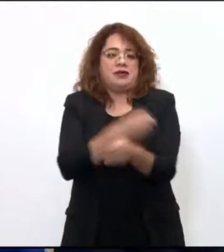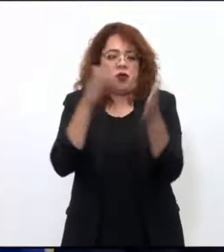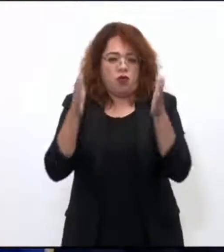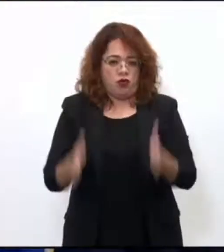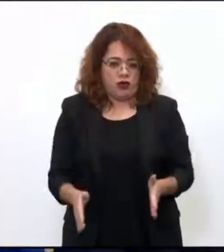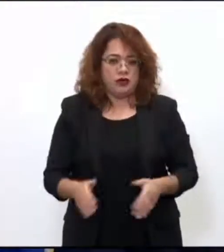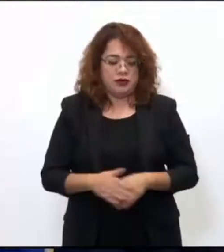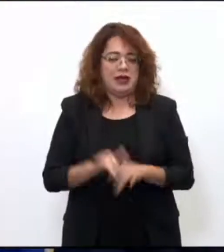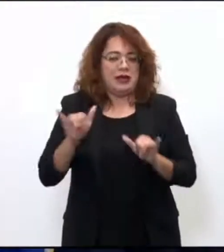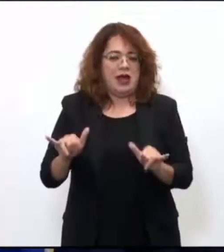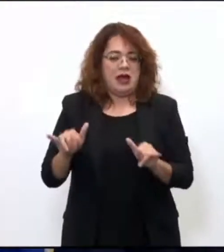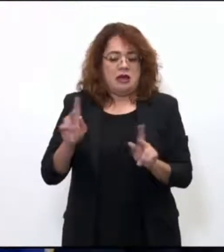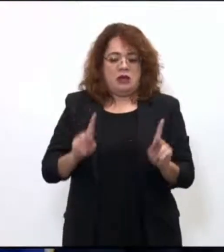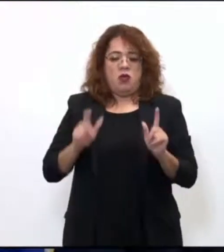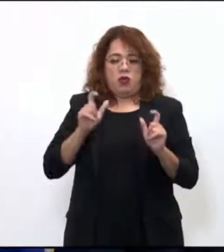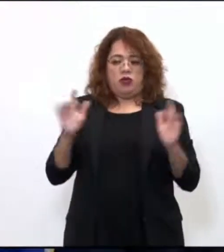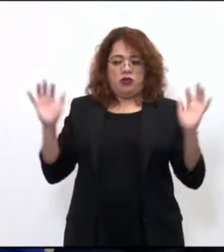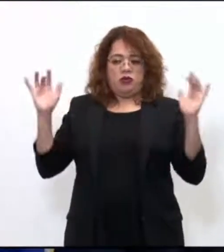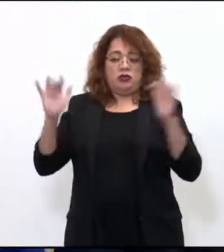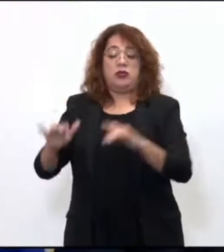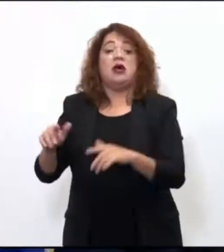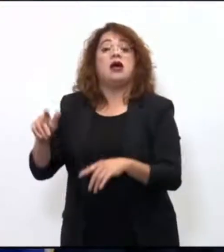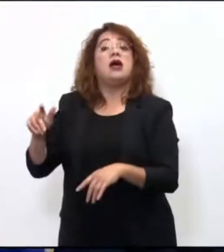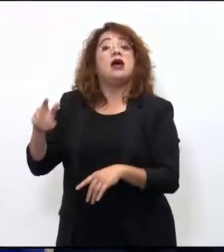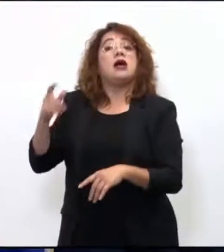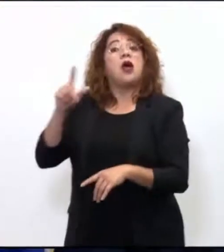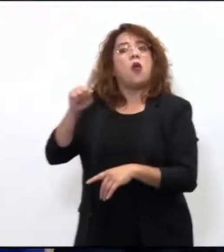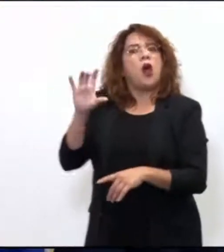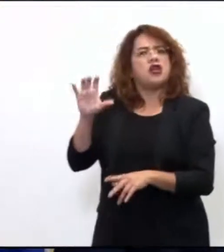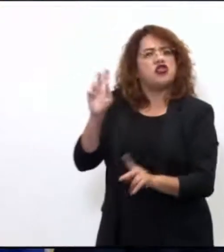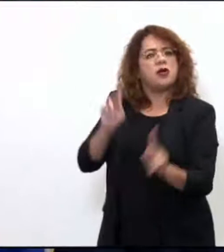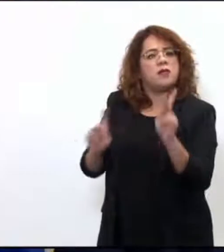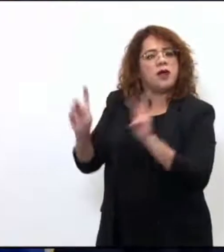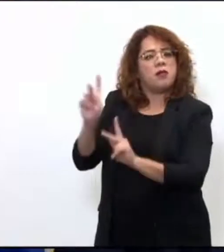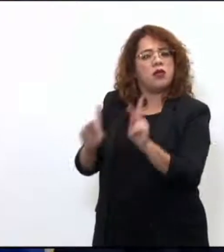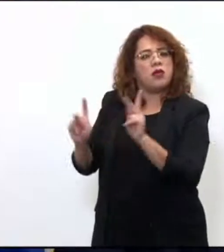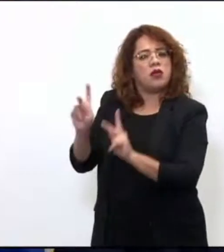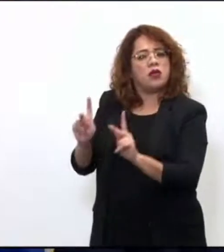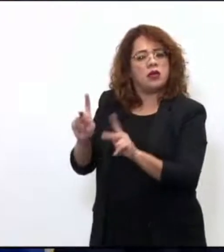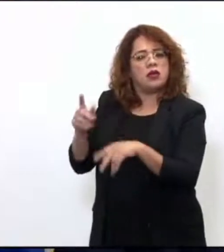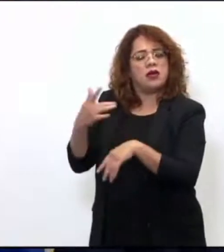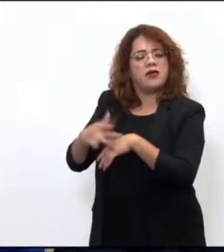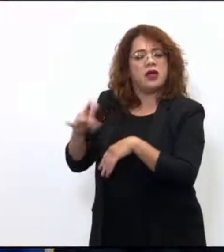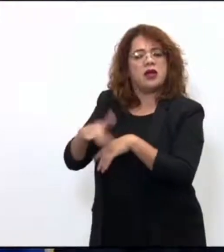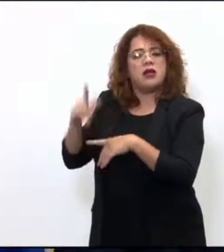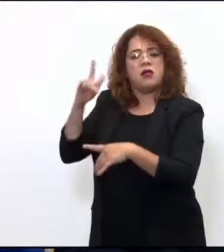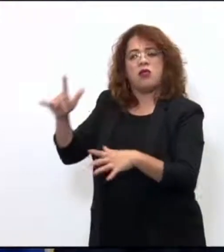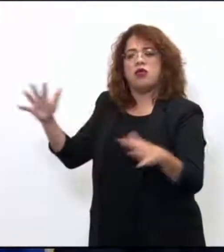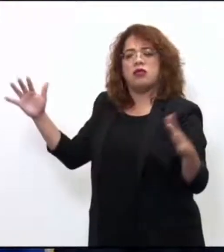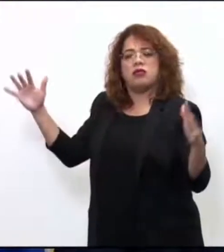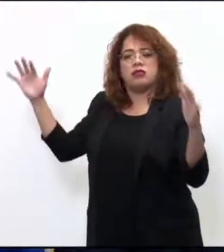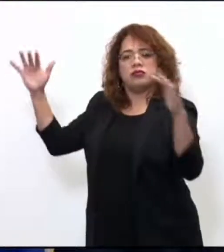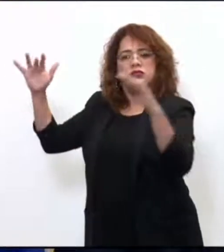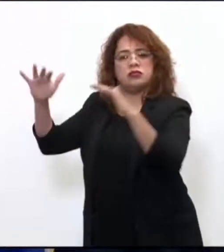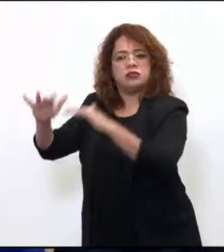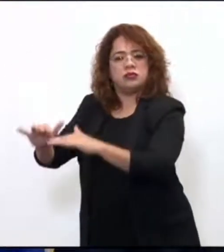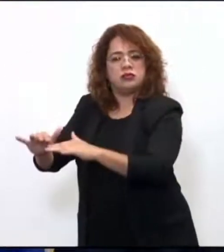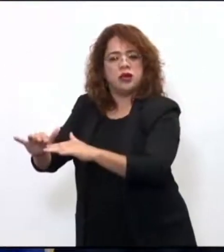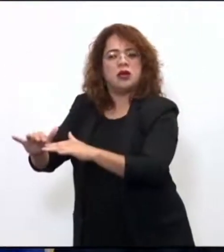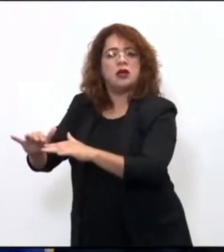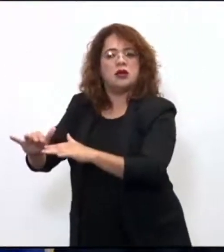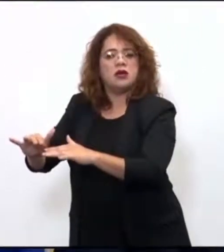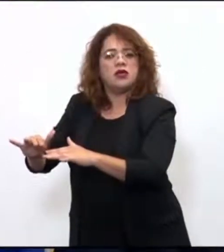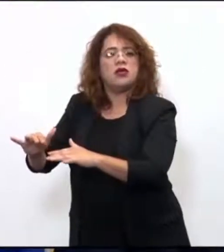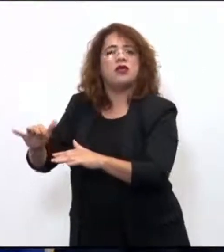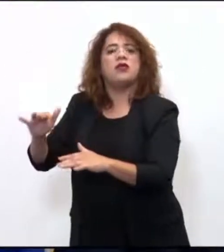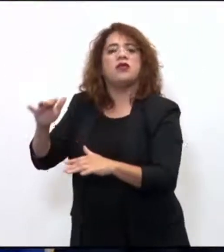capacidad máxima de 100 personas. No son recomendables las reuniones en interiores,